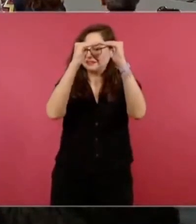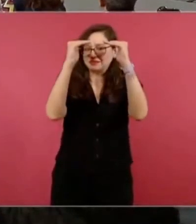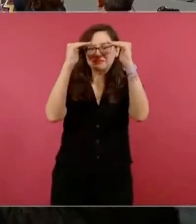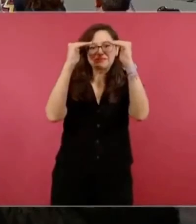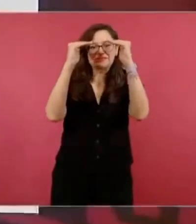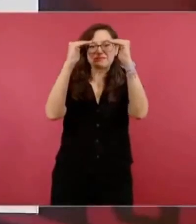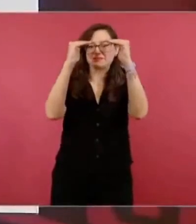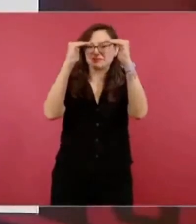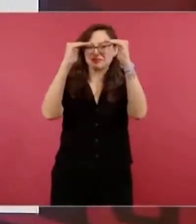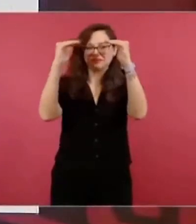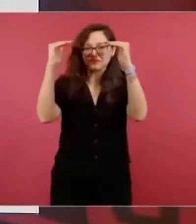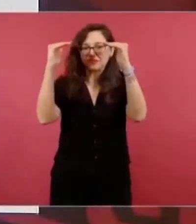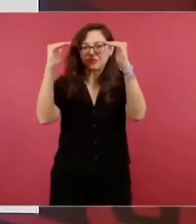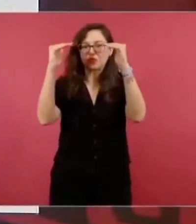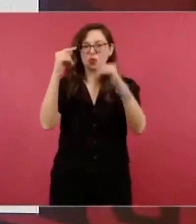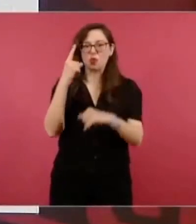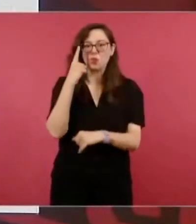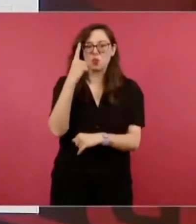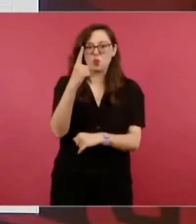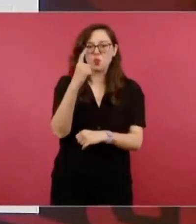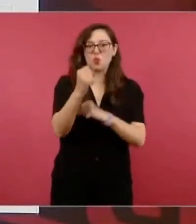incluso hubo un año de estos que